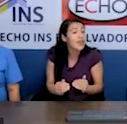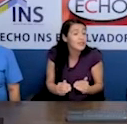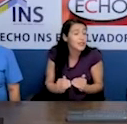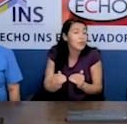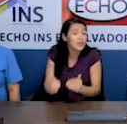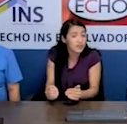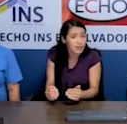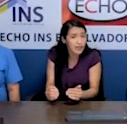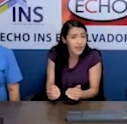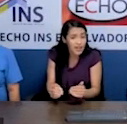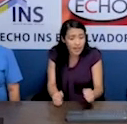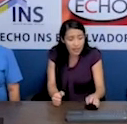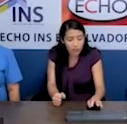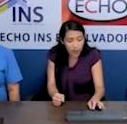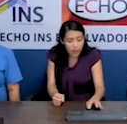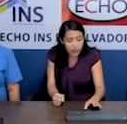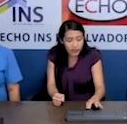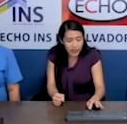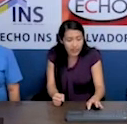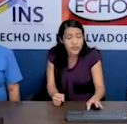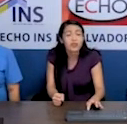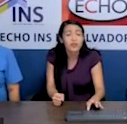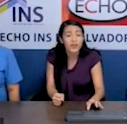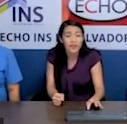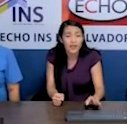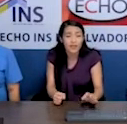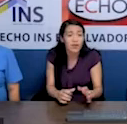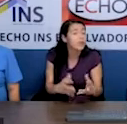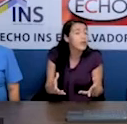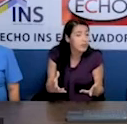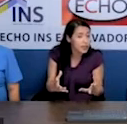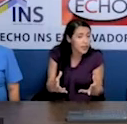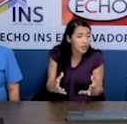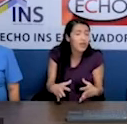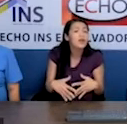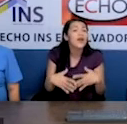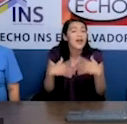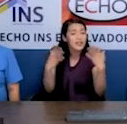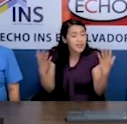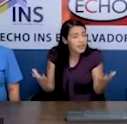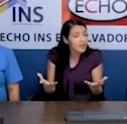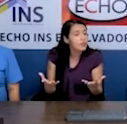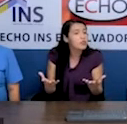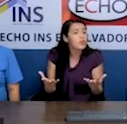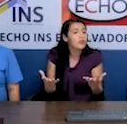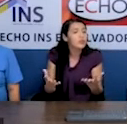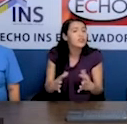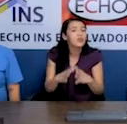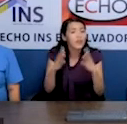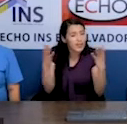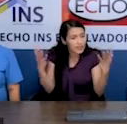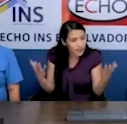cirugía porque ha sido persistente el cuadro del síndrome de vena cava. Vuelvo a repetirlo, aquí tiene que ver mucho